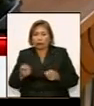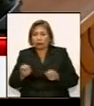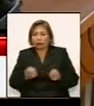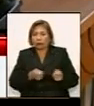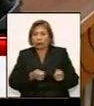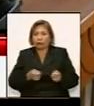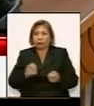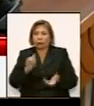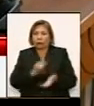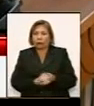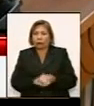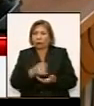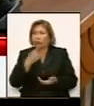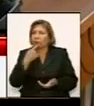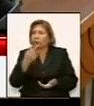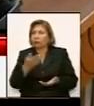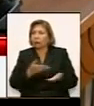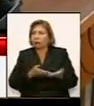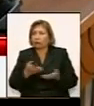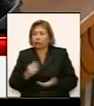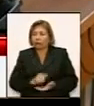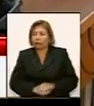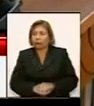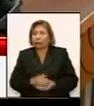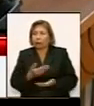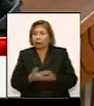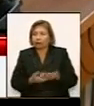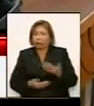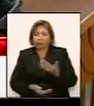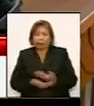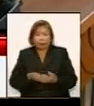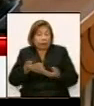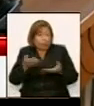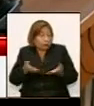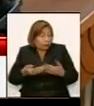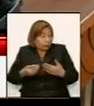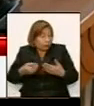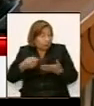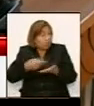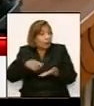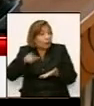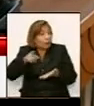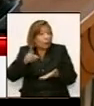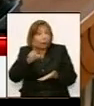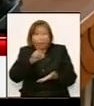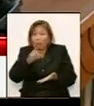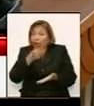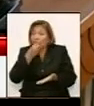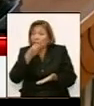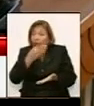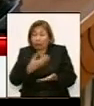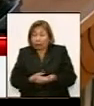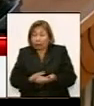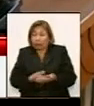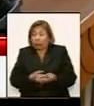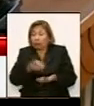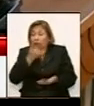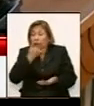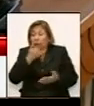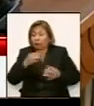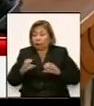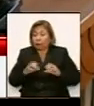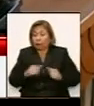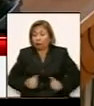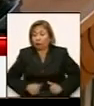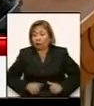situación y están usando los mecanismos que tienen a la mano para mandar señales de que esto no está bien y de que esto es algo que les está afectando la